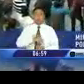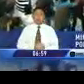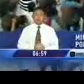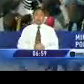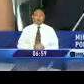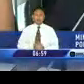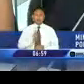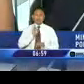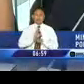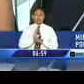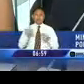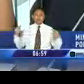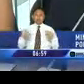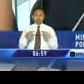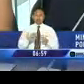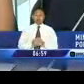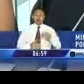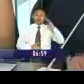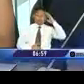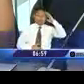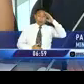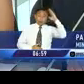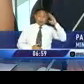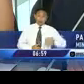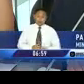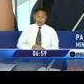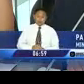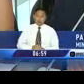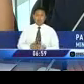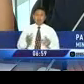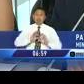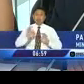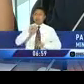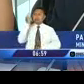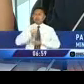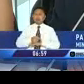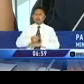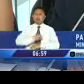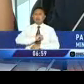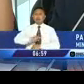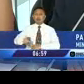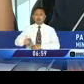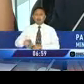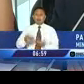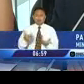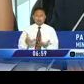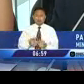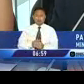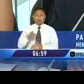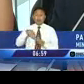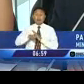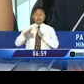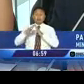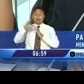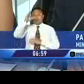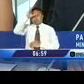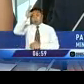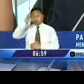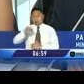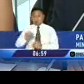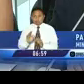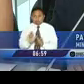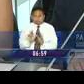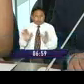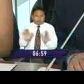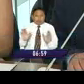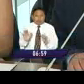versiones opuestas. La policía no ha emitido ninguna disposición ni orden para que se intervenga en la Casa de la Cultura mientras se llevaba a cabo la